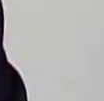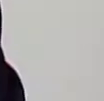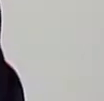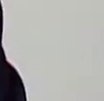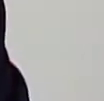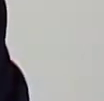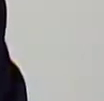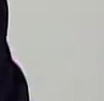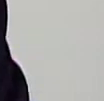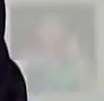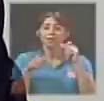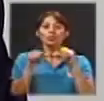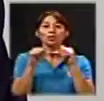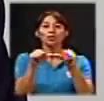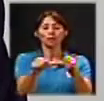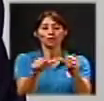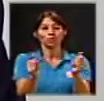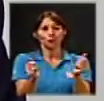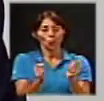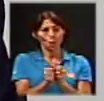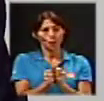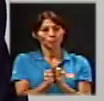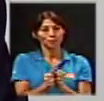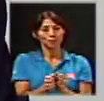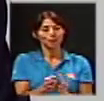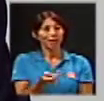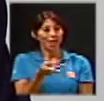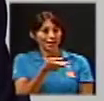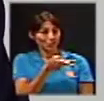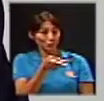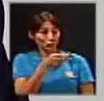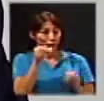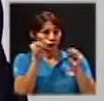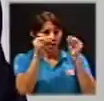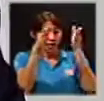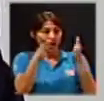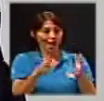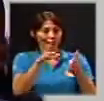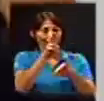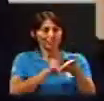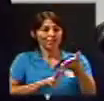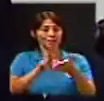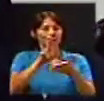Continuamos, amigas y amigos, con estos académicos